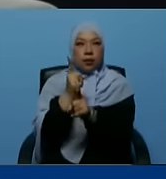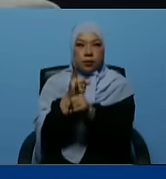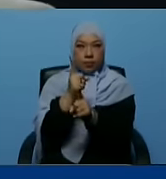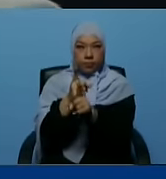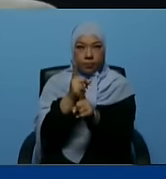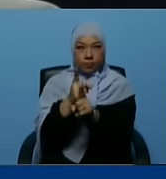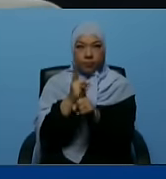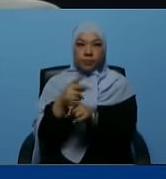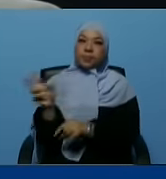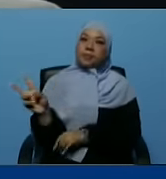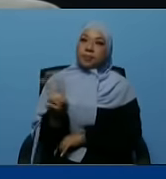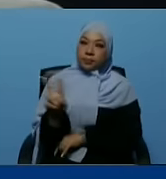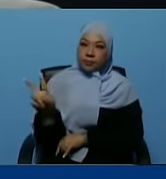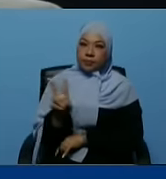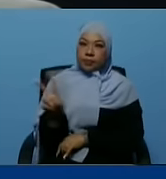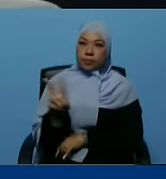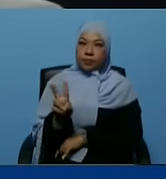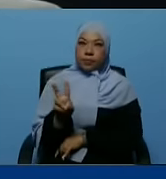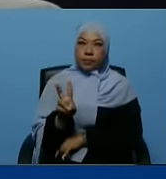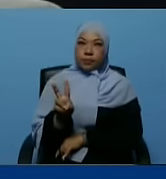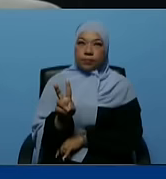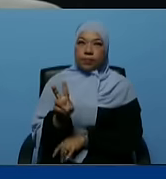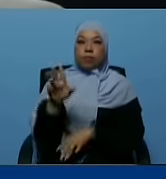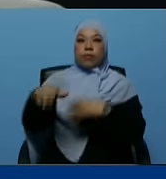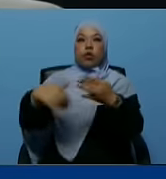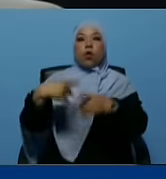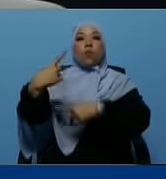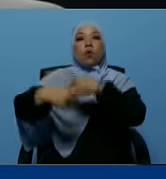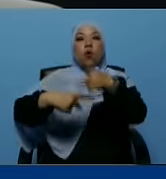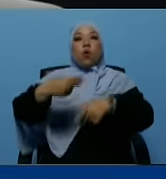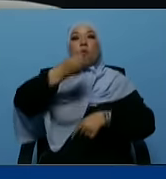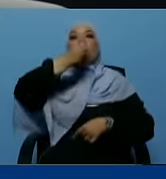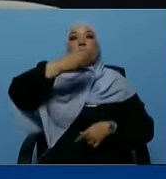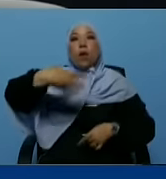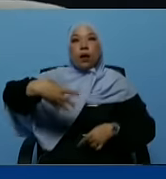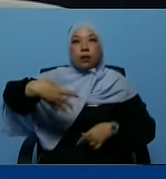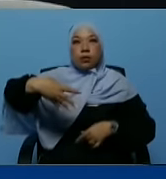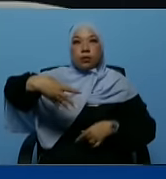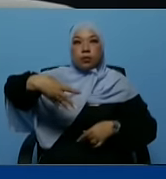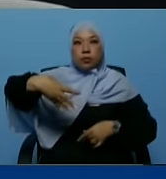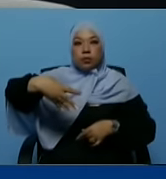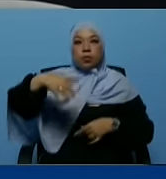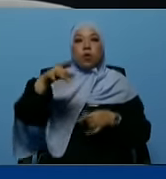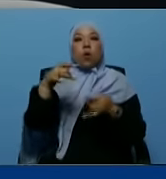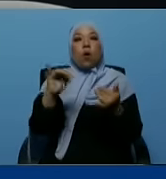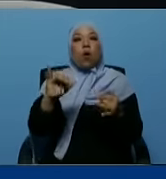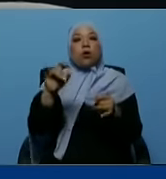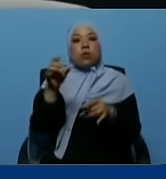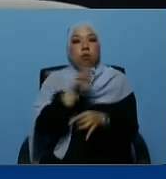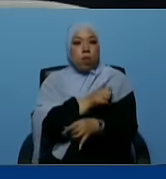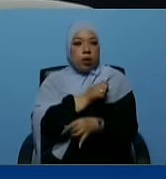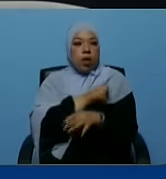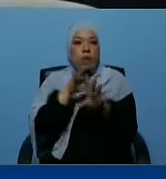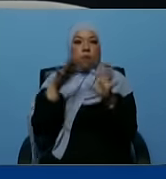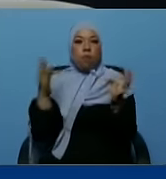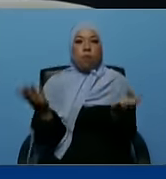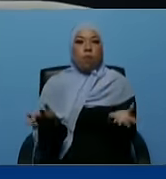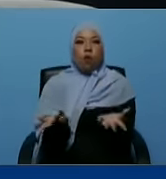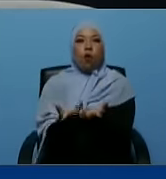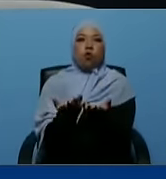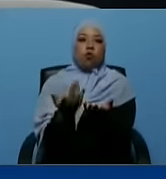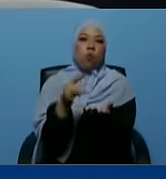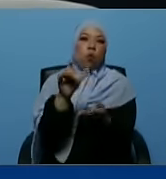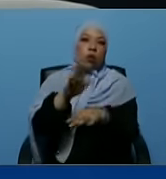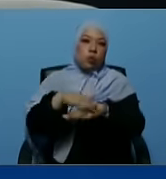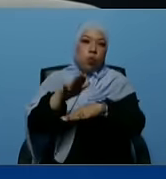como país y llevar un producto de calidad para cualquier parte del mundo. Cualquier parte del mundo que